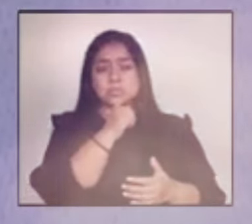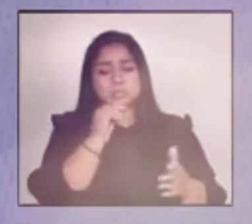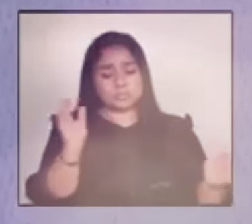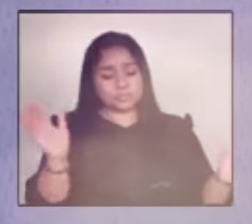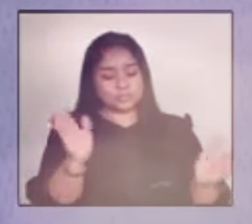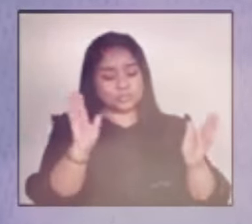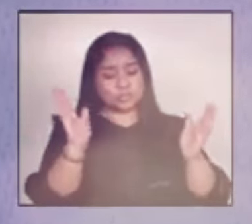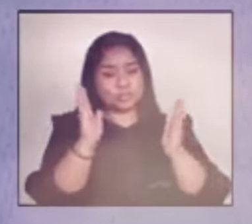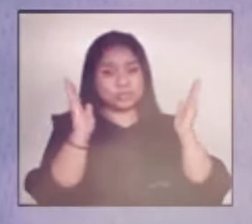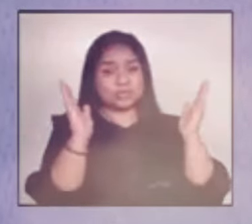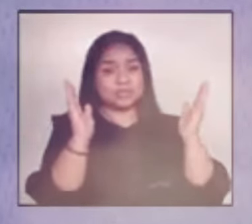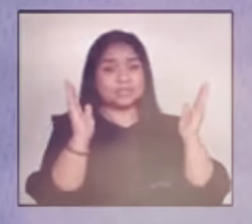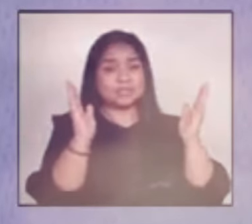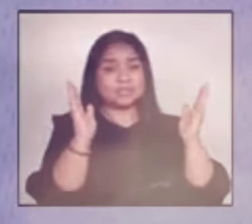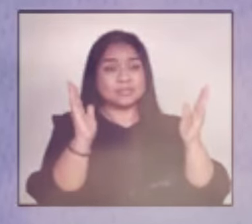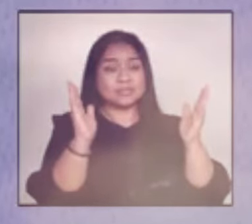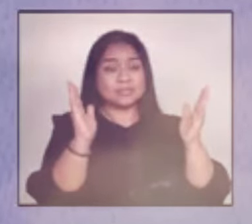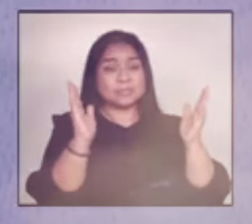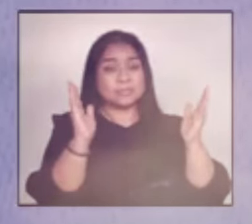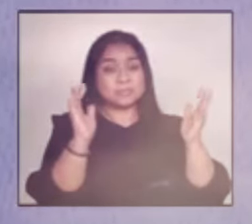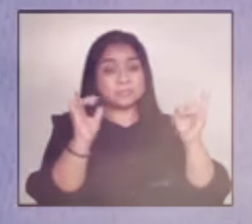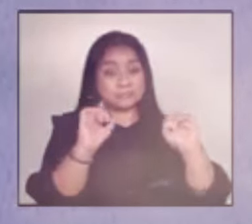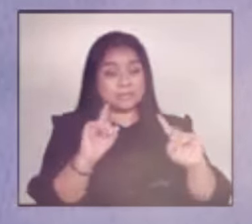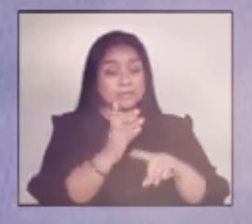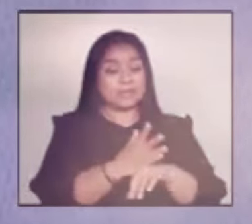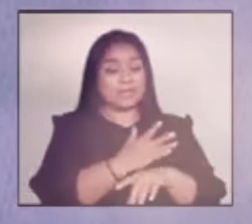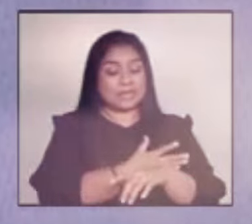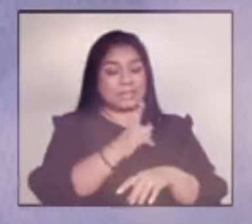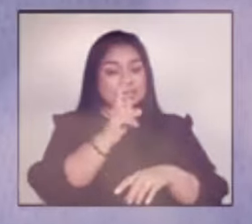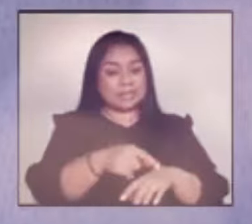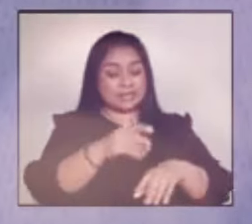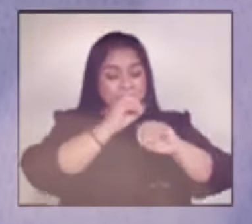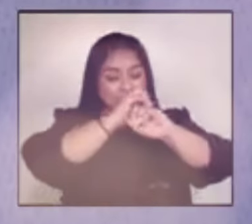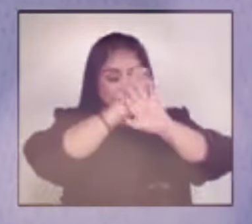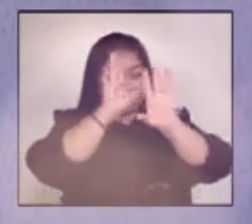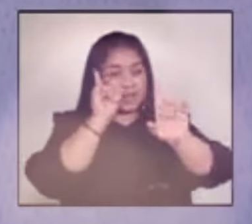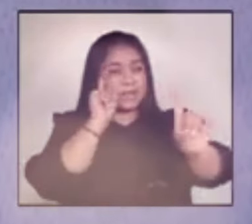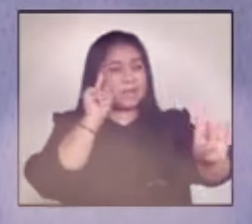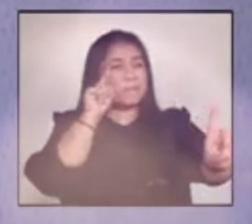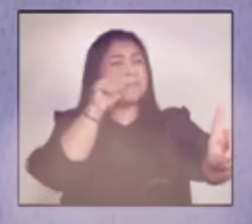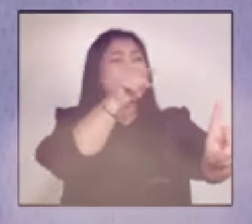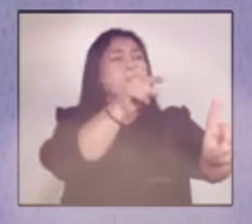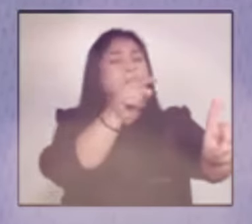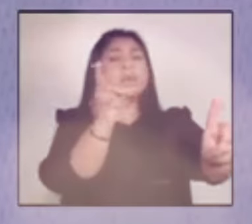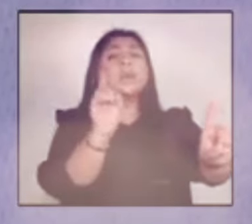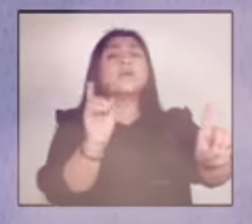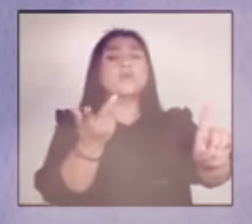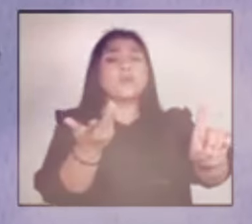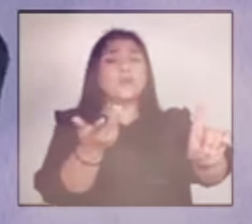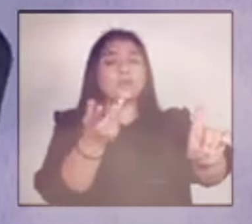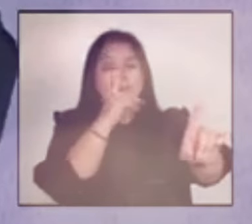impulsarse sin mantener siempre la claridad del horizonte y el